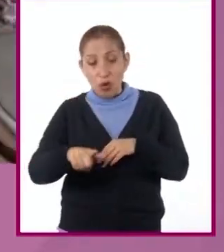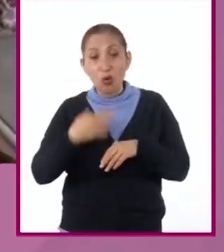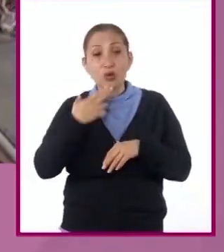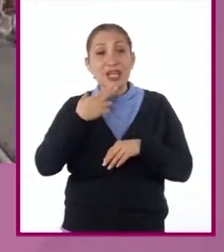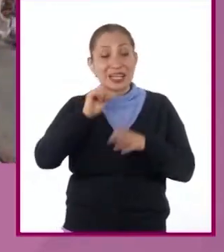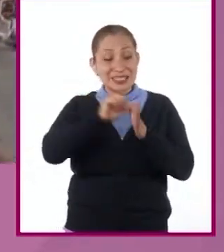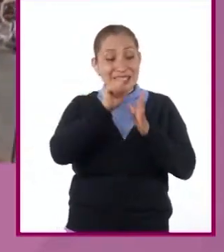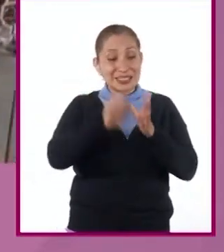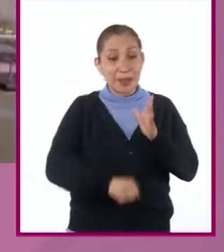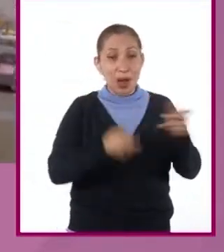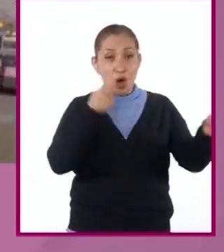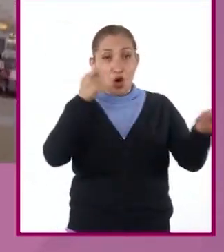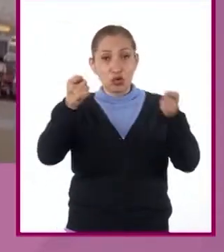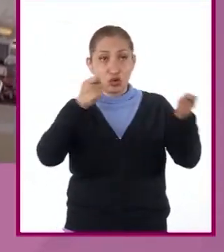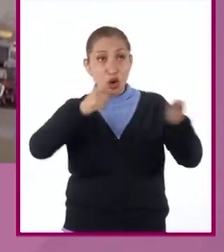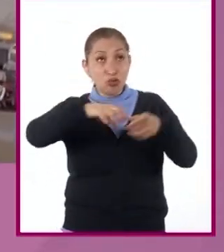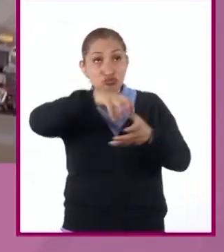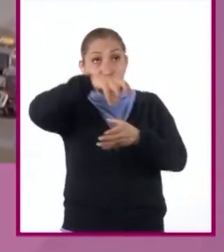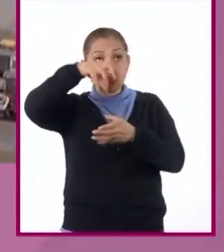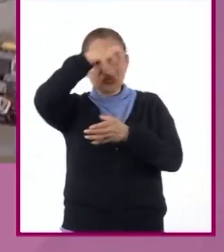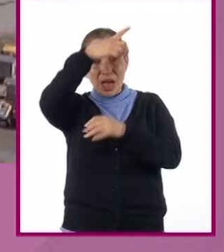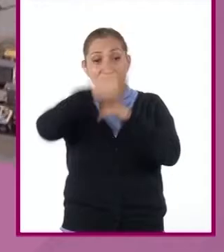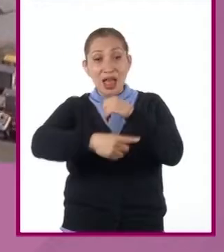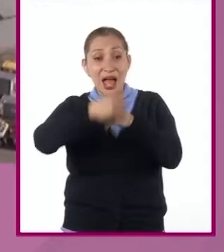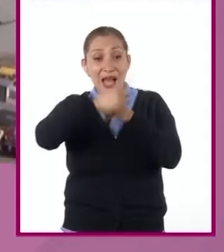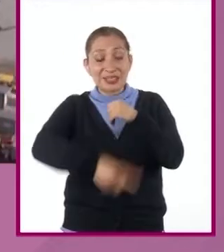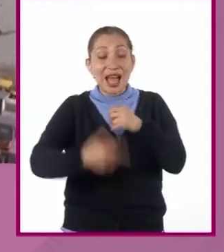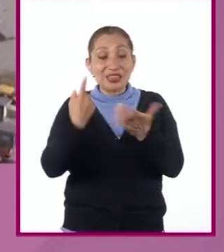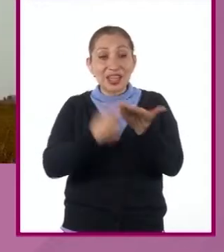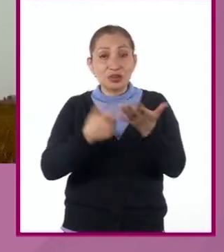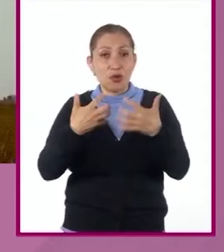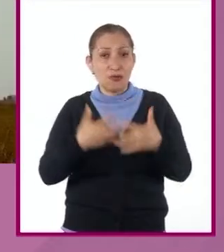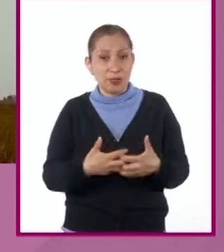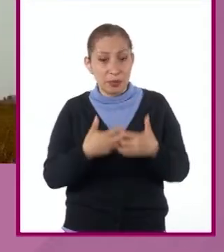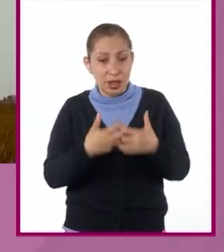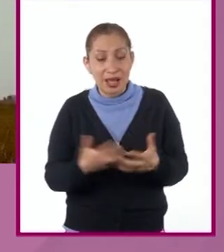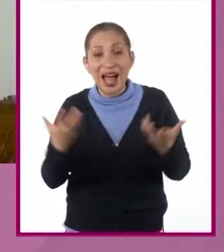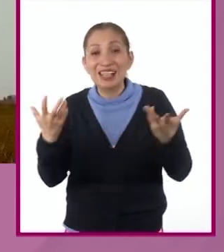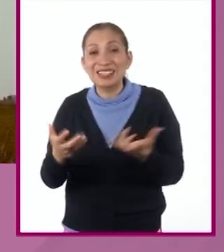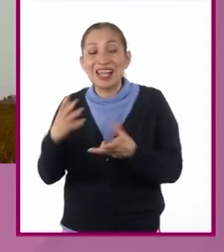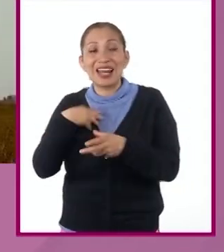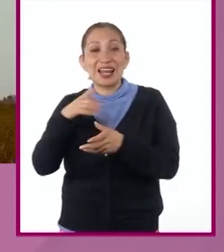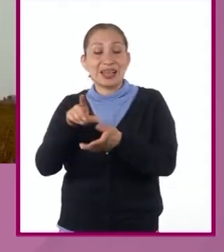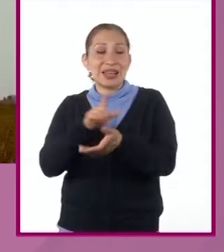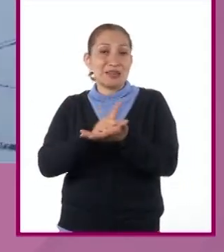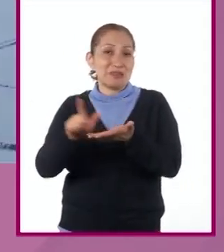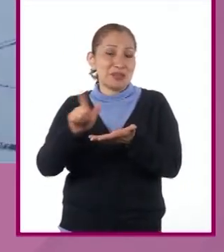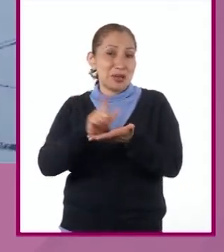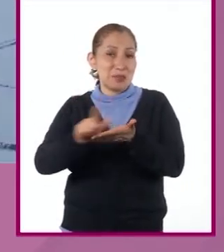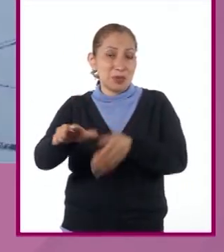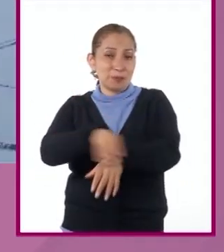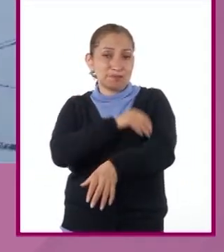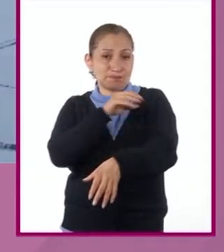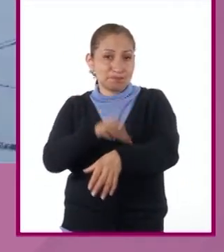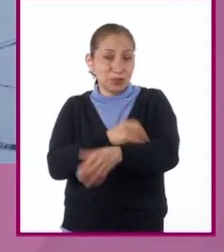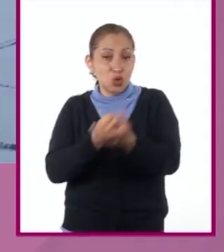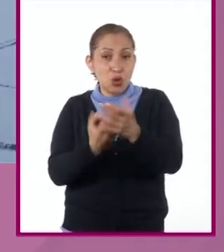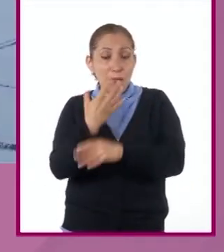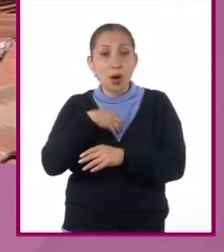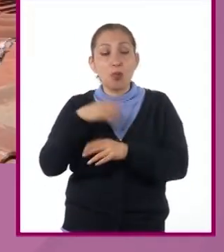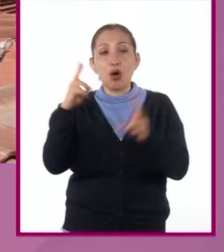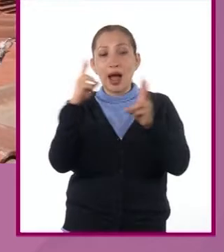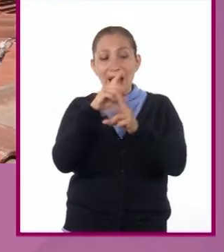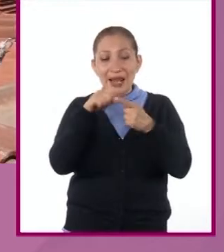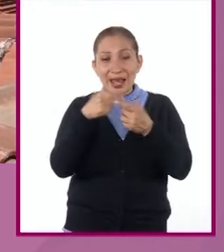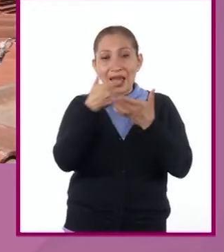Implementar sistemas de control de emisión de gases dañinos en las industrias. Generar energías limpias y renovables como la